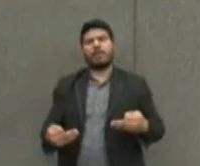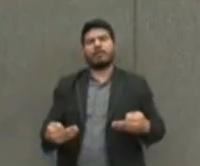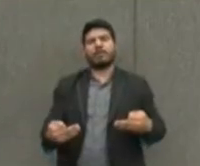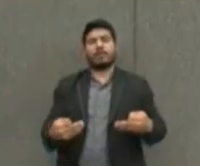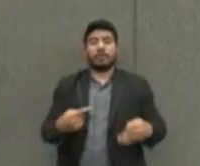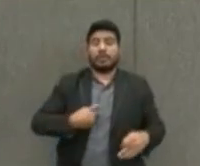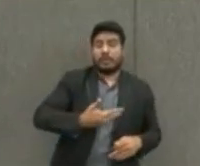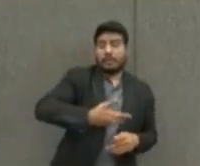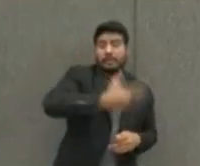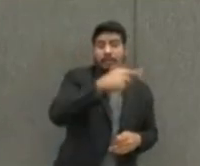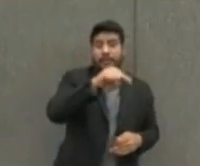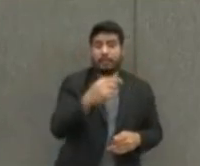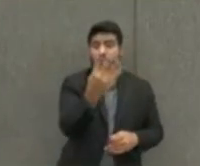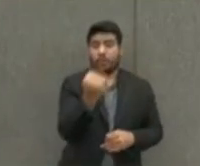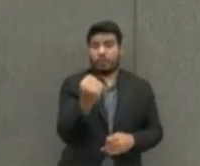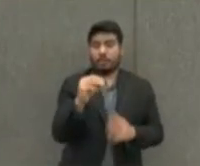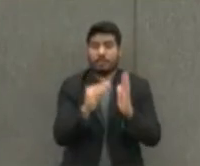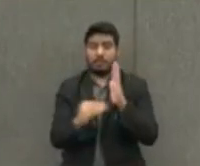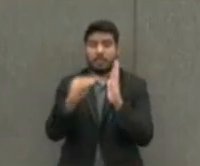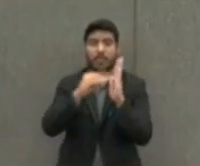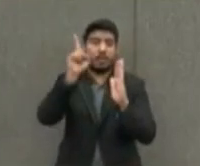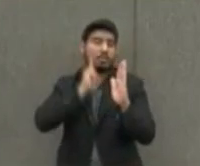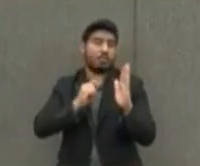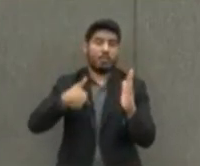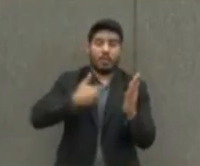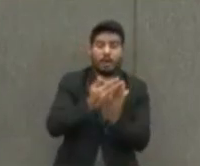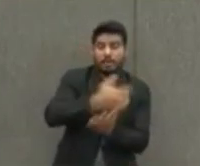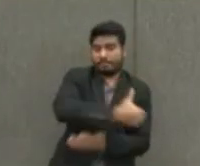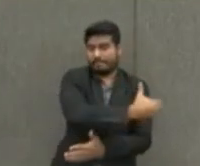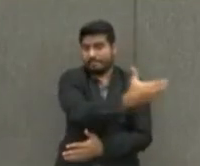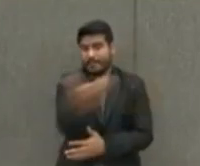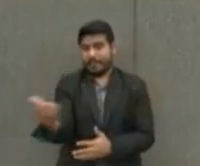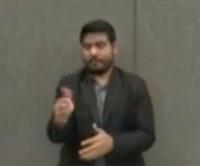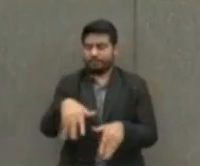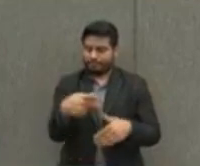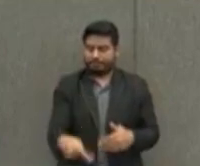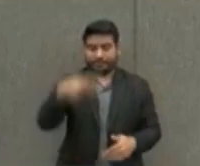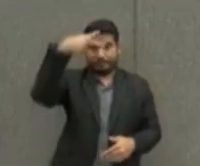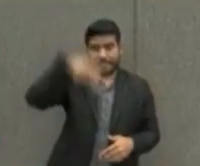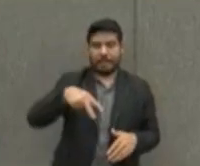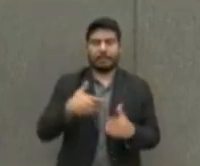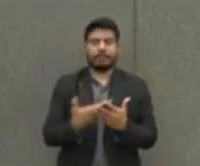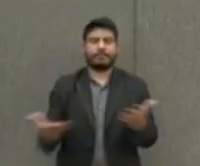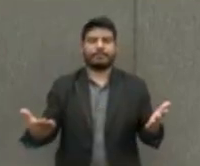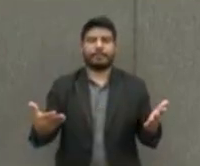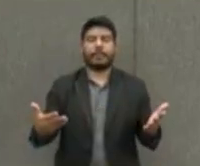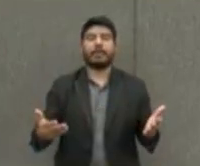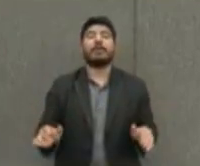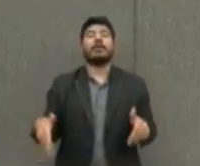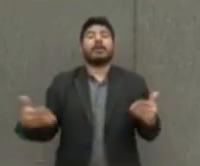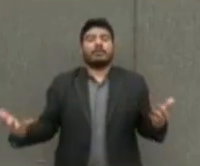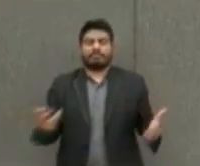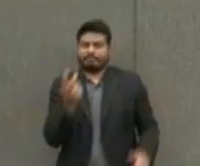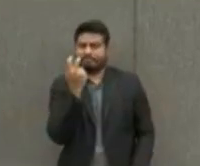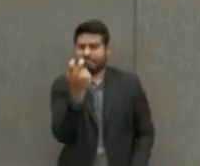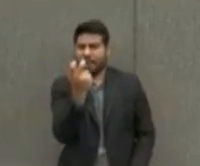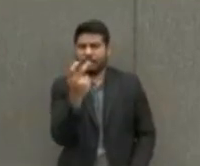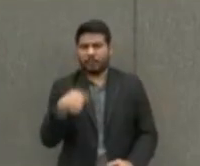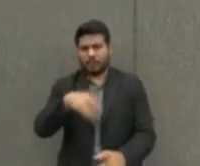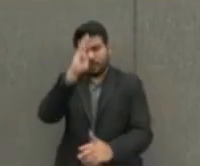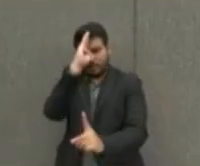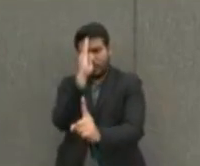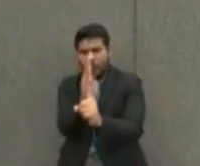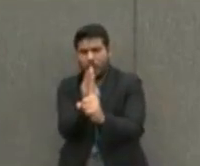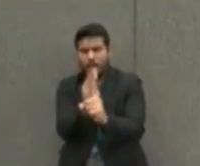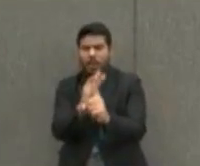13.9 millones de mujeres rurales en mexico por eso este ha sido el motivo de encuentro de